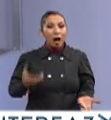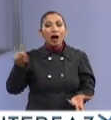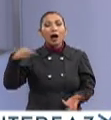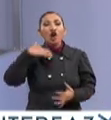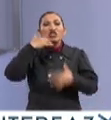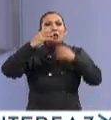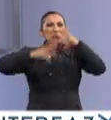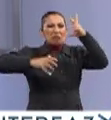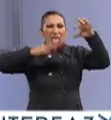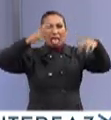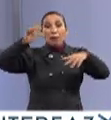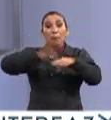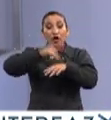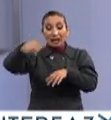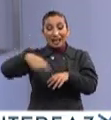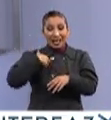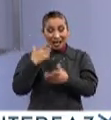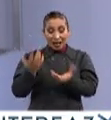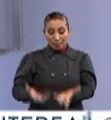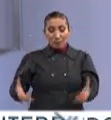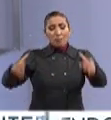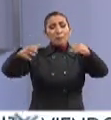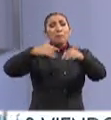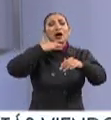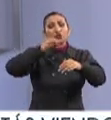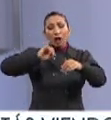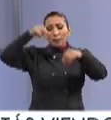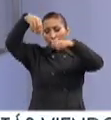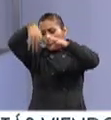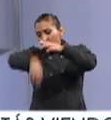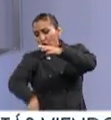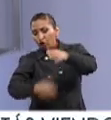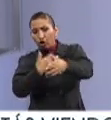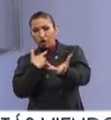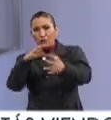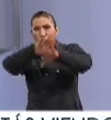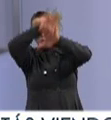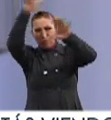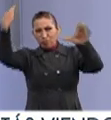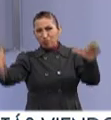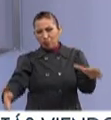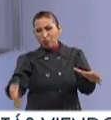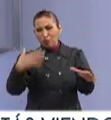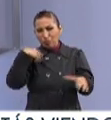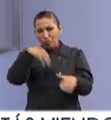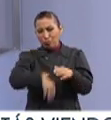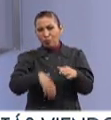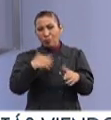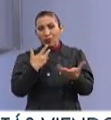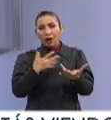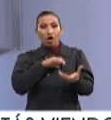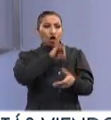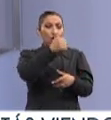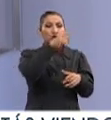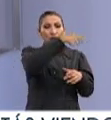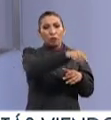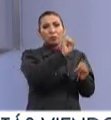una contaminación, porque los residuos, aunque vayan a un relleno sanitario o en algunos casos van a un tiradero a cielo